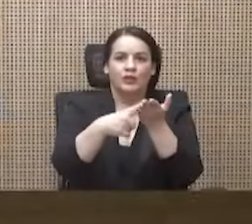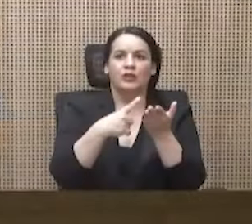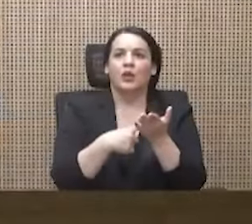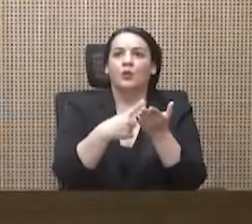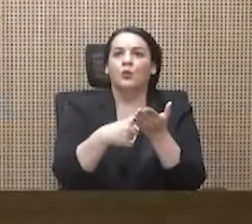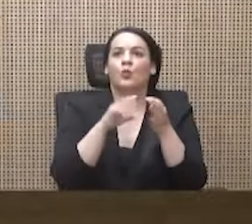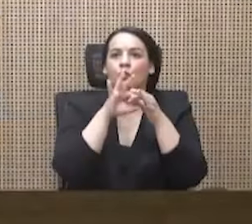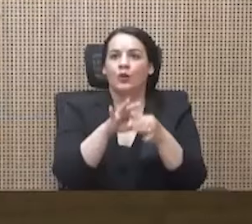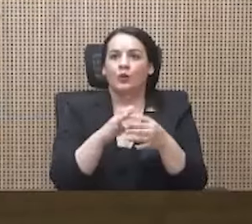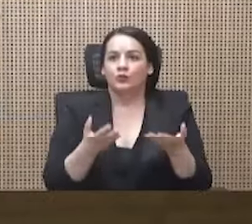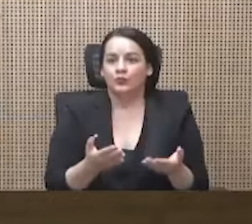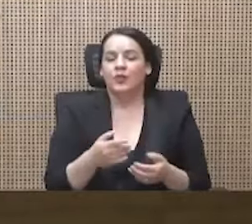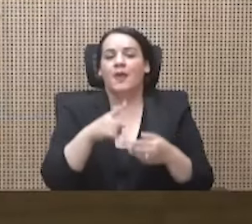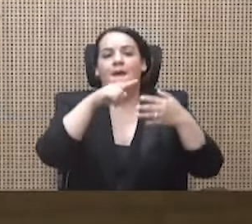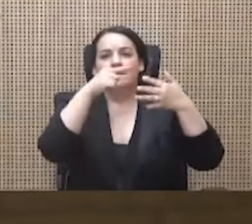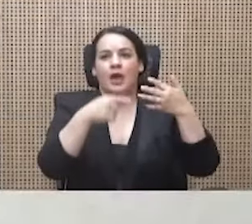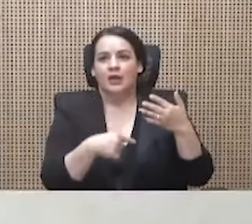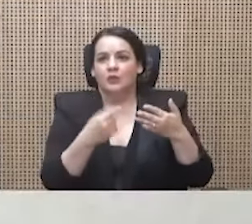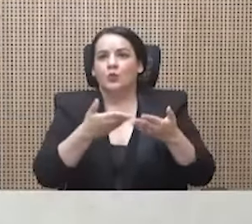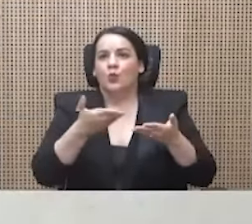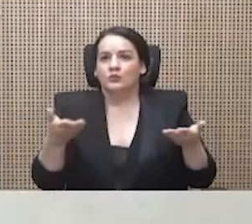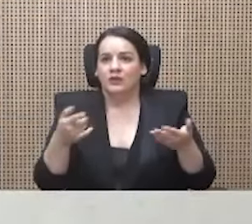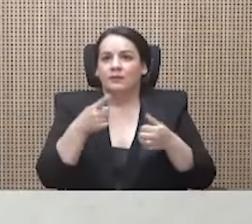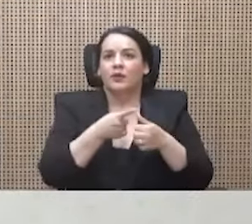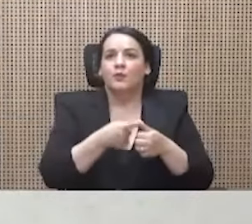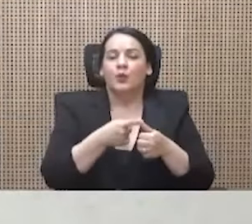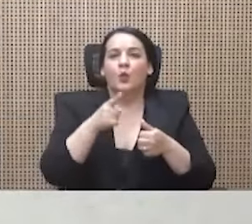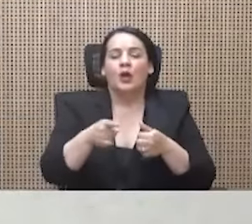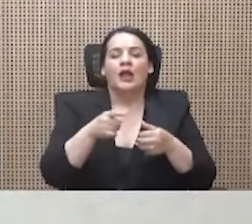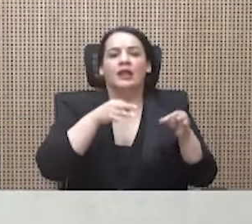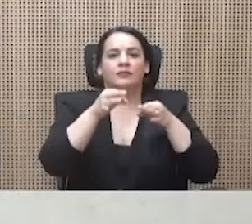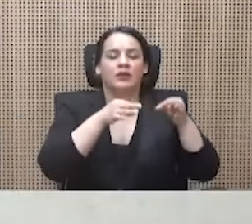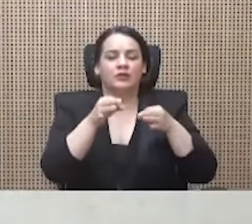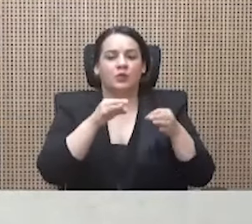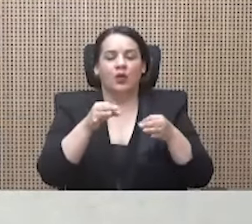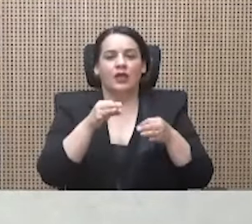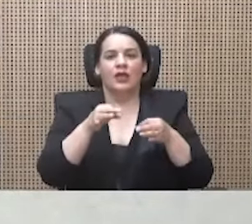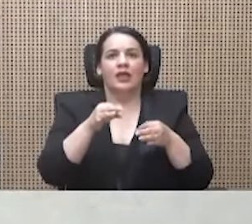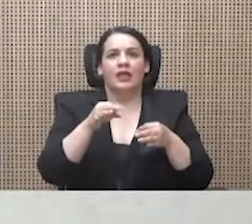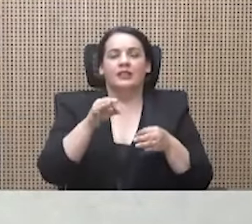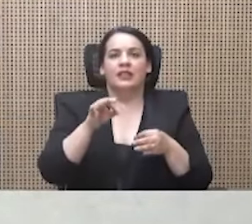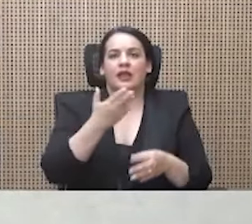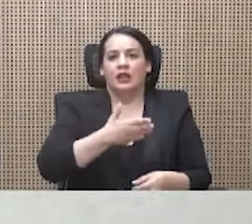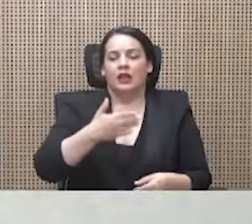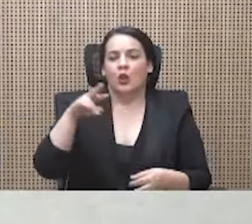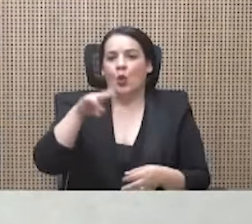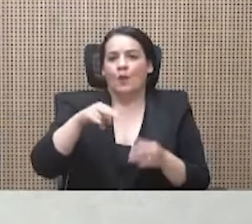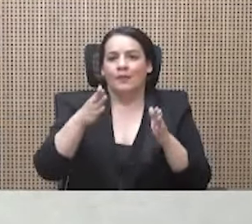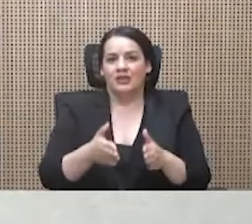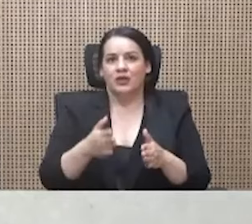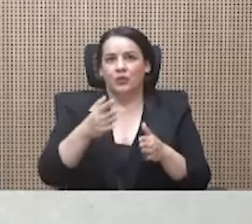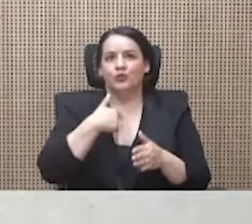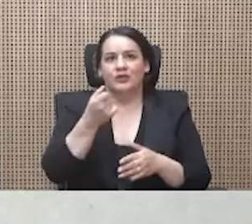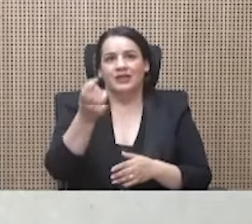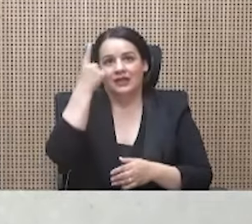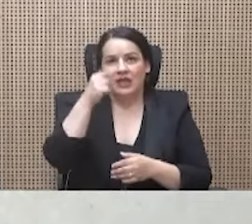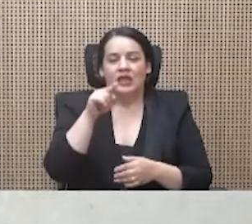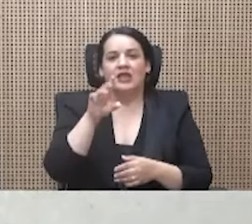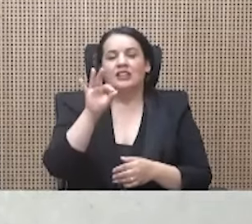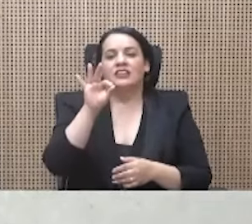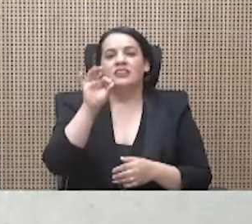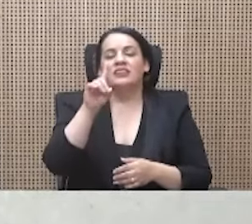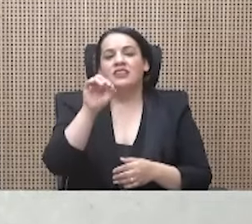Sí, varias cosas. Uno es que de la intervención del primer compañero, lo que yo entendería es más bien que quisiera que la deflación fuese